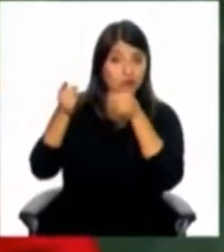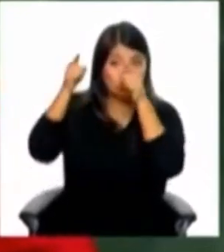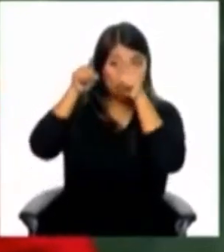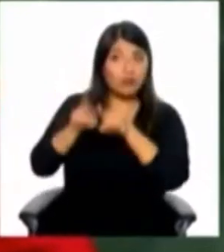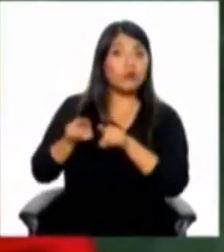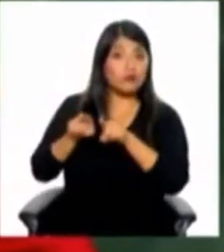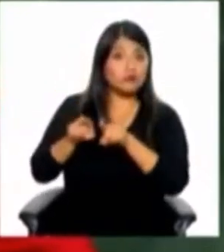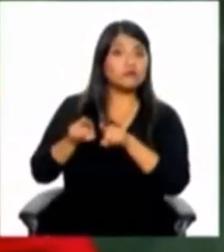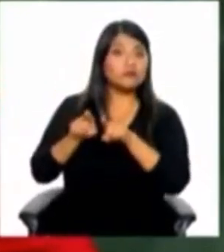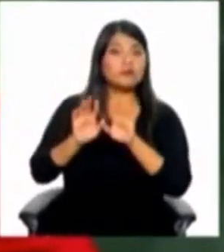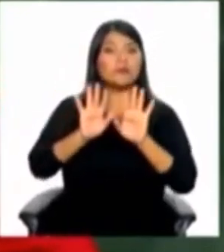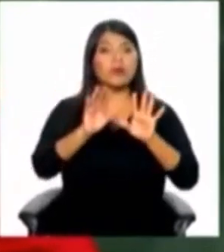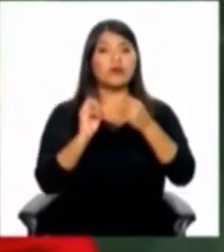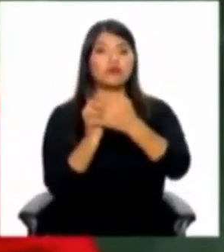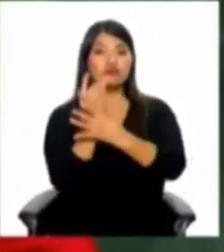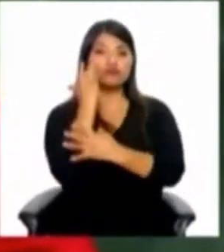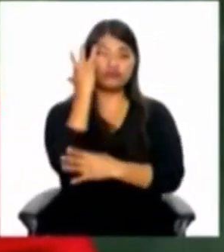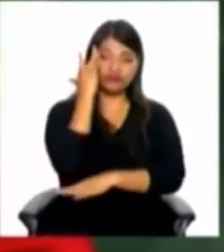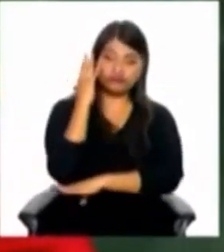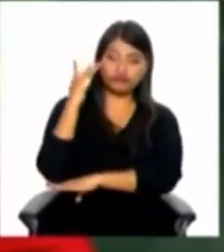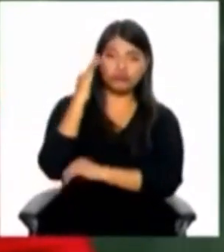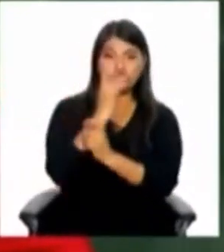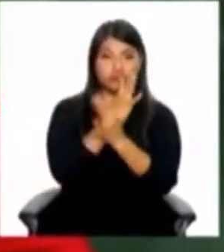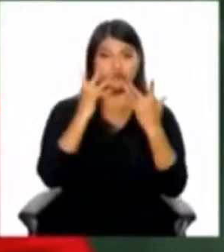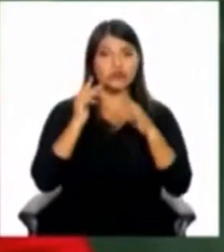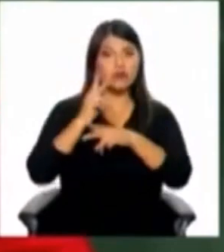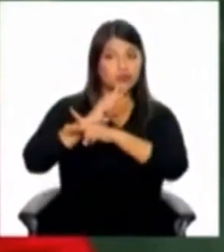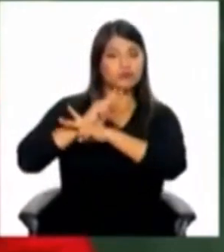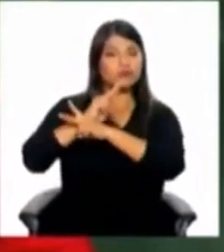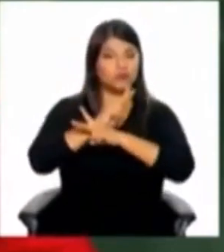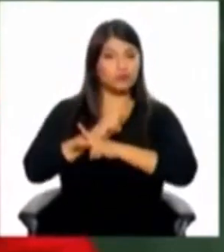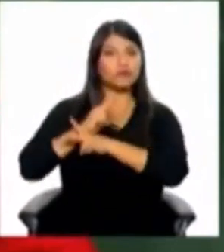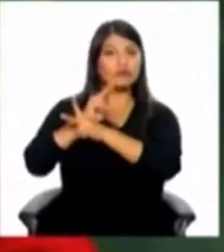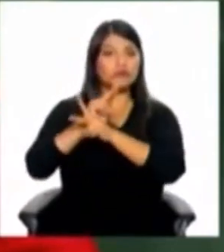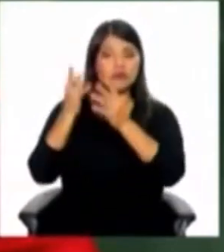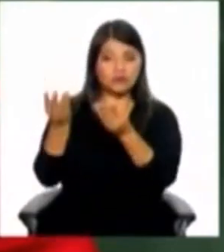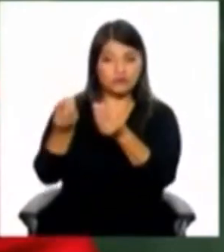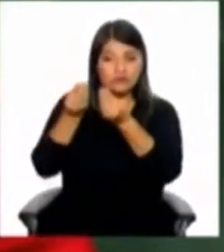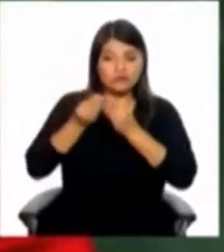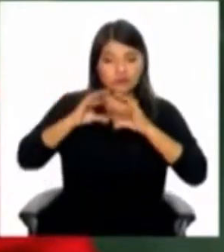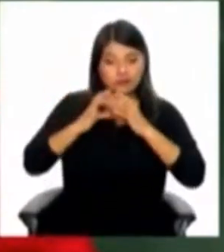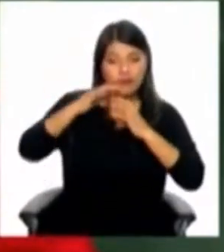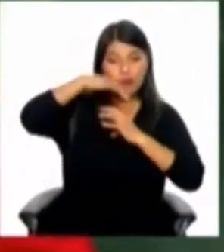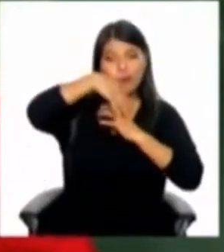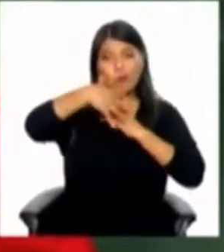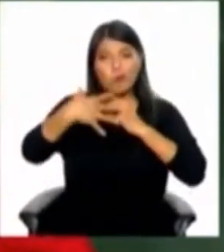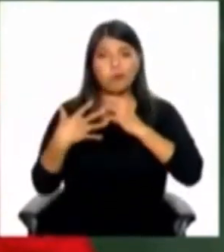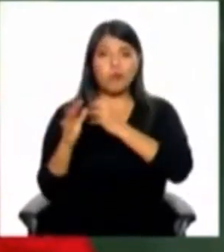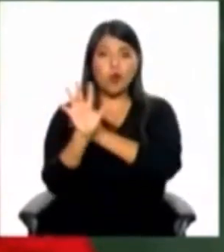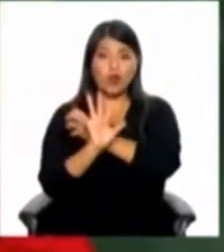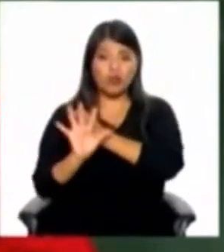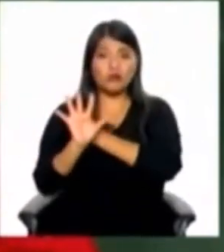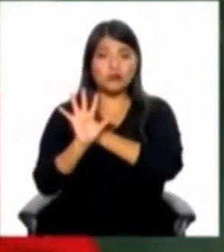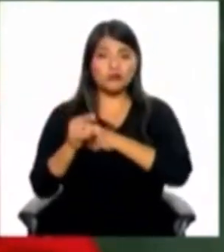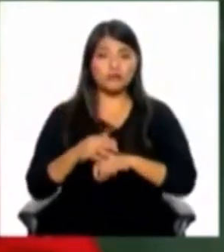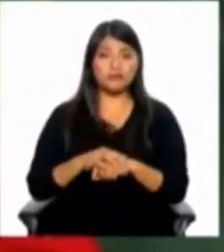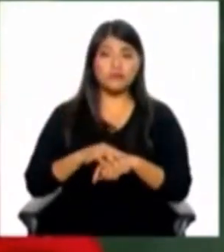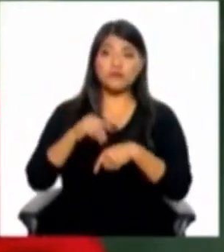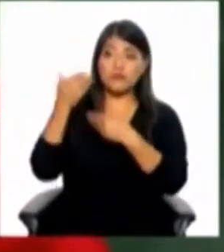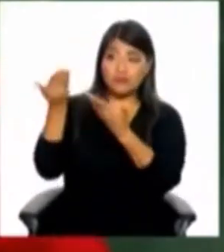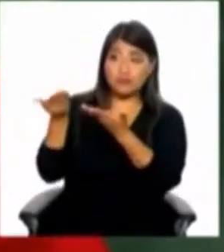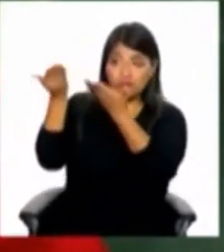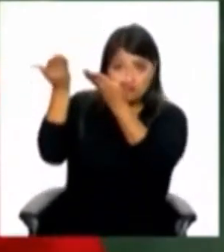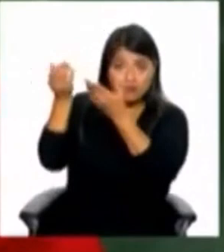Pero serán necesarias acciones contundentes. Ello implica que los países